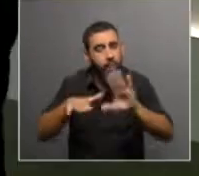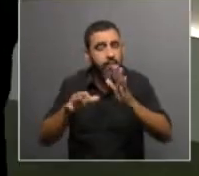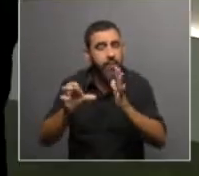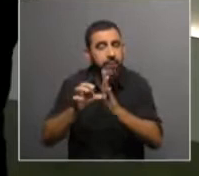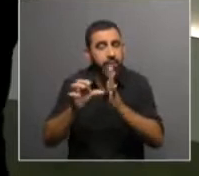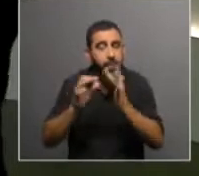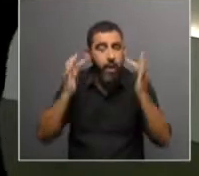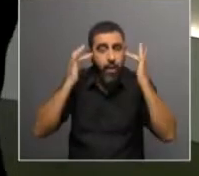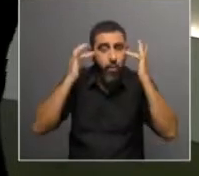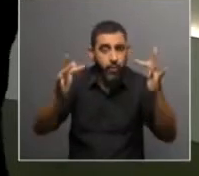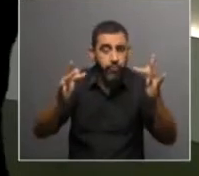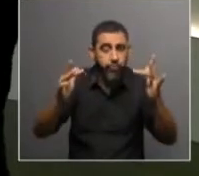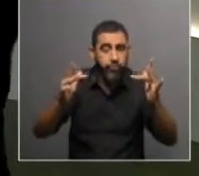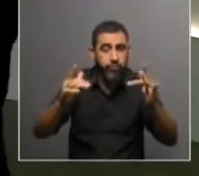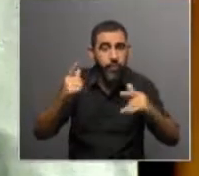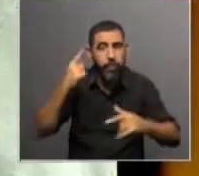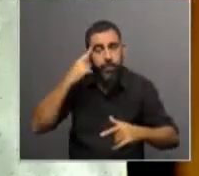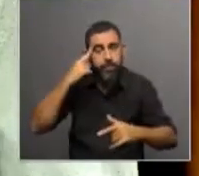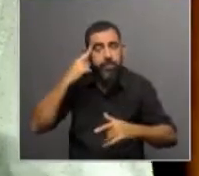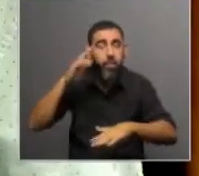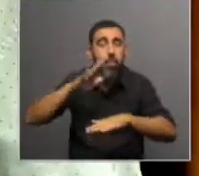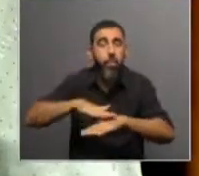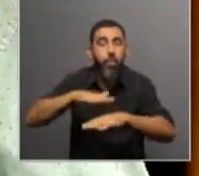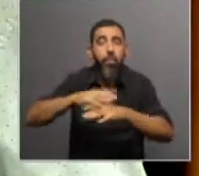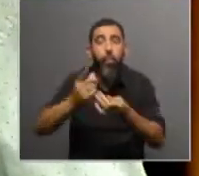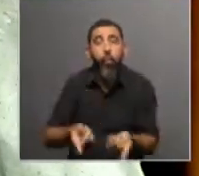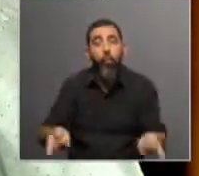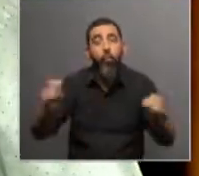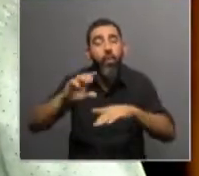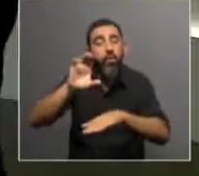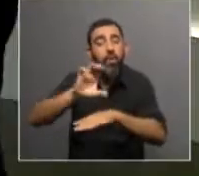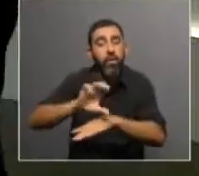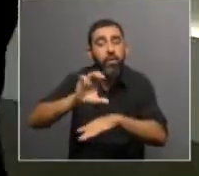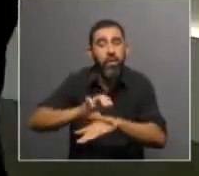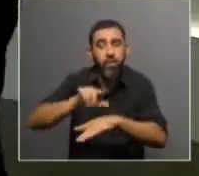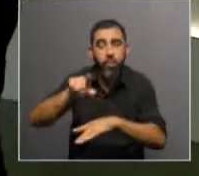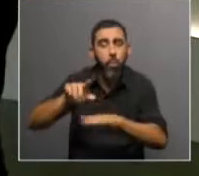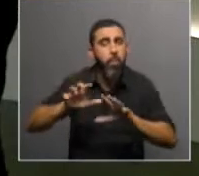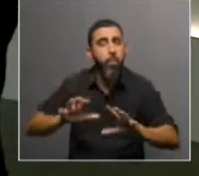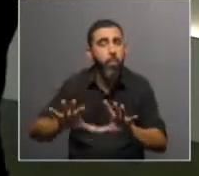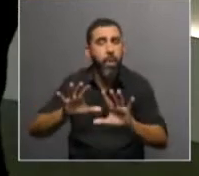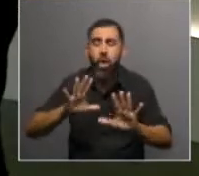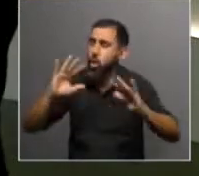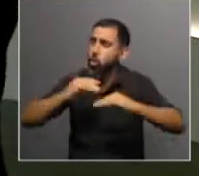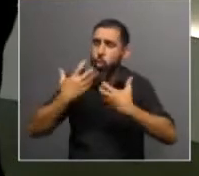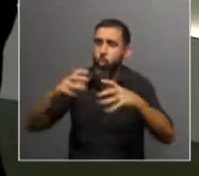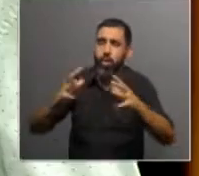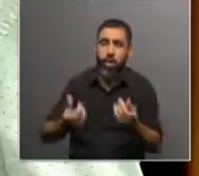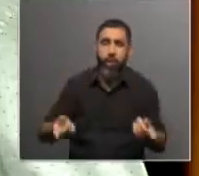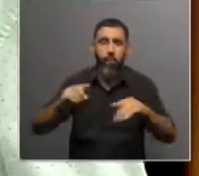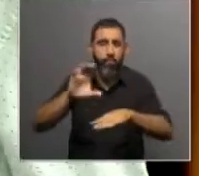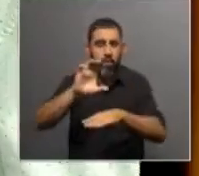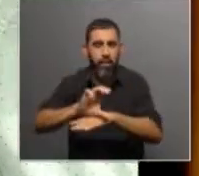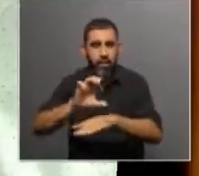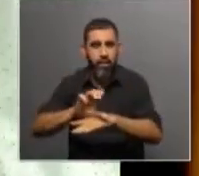sistema educativo mira con ansias el momento de volver al salón de clases, en realidad ustedes se están preparando para volver lo menos posible. O sea, la